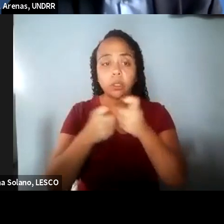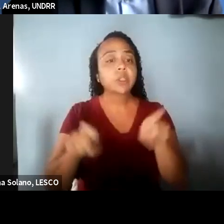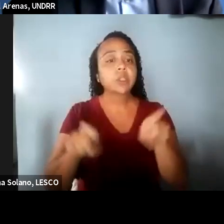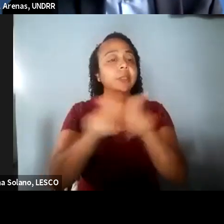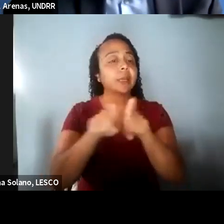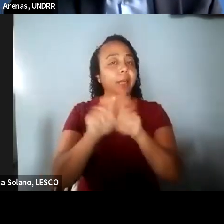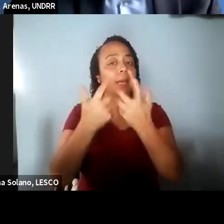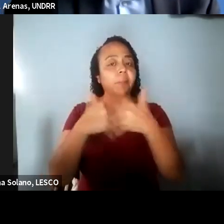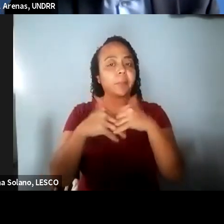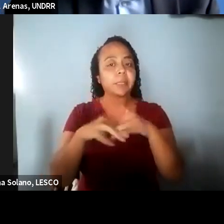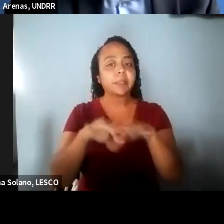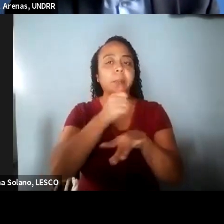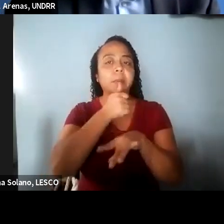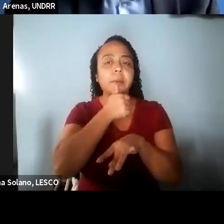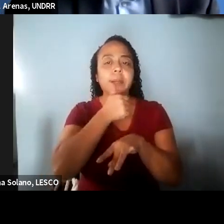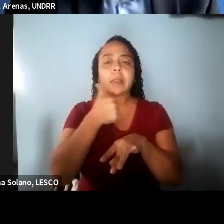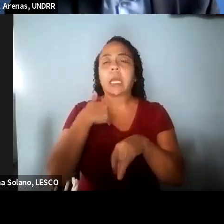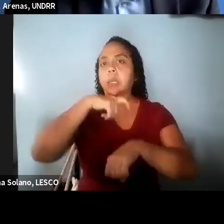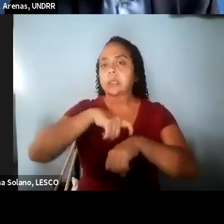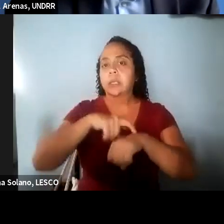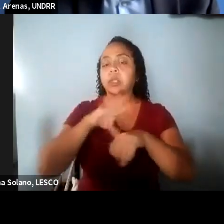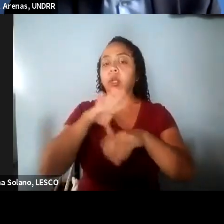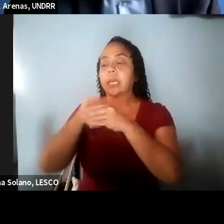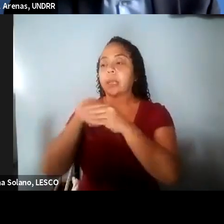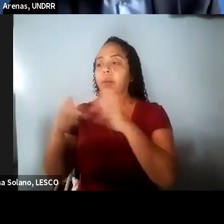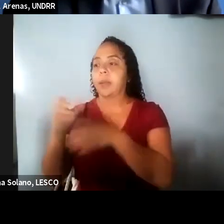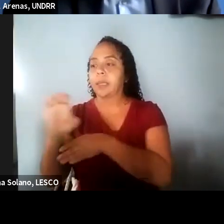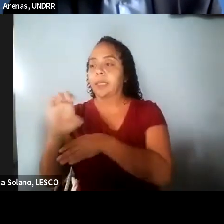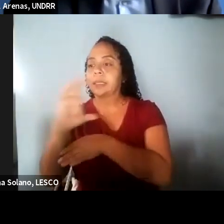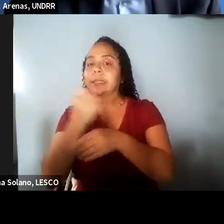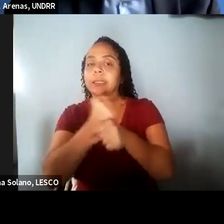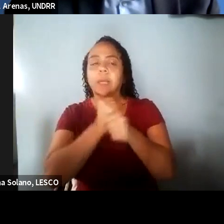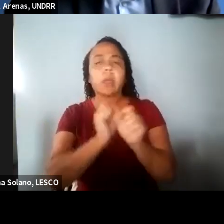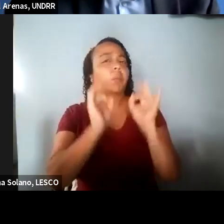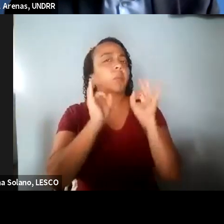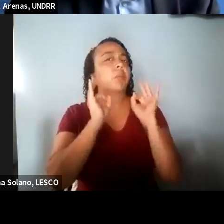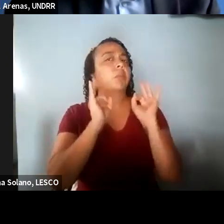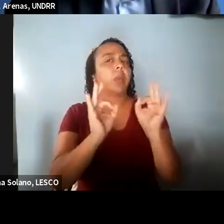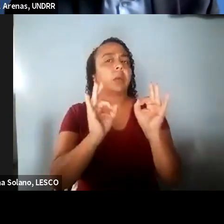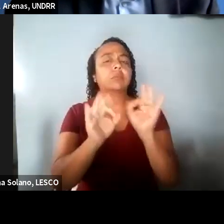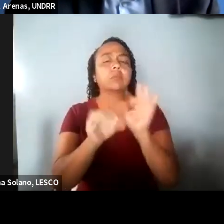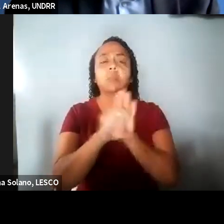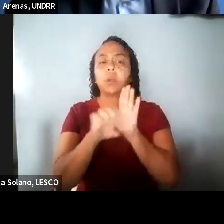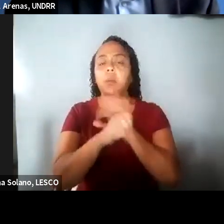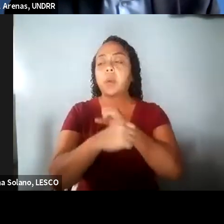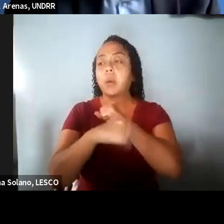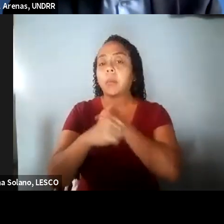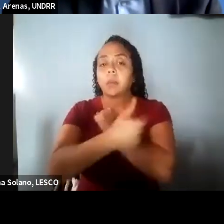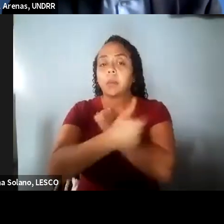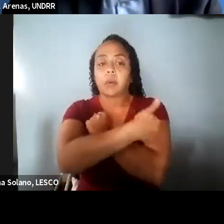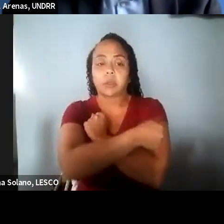la empresa privada tiene un espacio en el comité de emergencia y se ha trabajado muy bien en términos por ejemplo de las campañas de vacunación